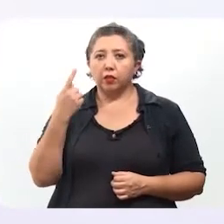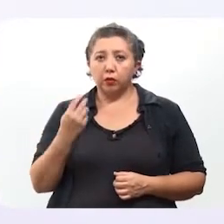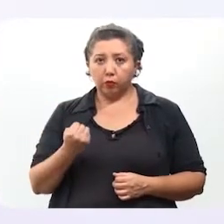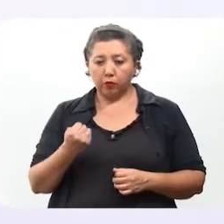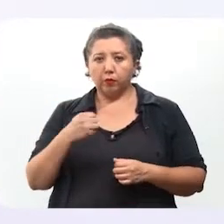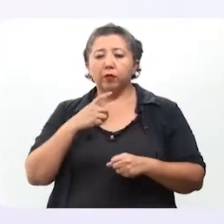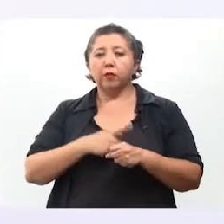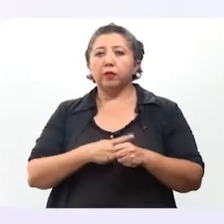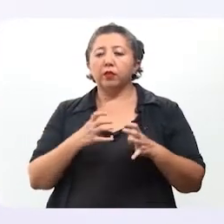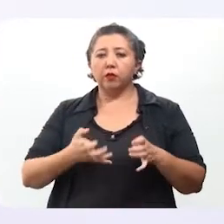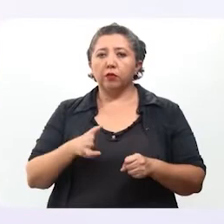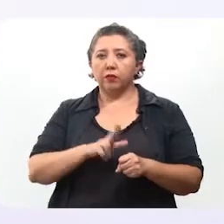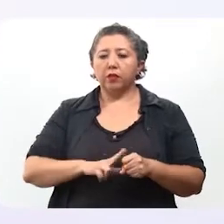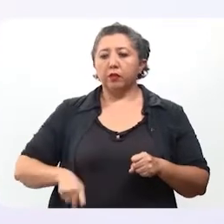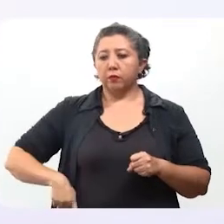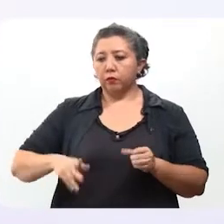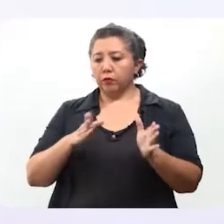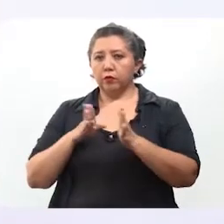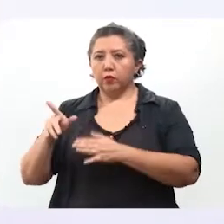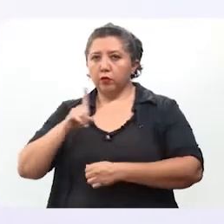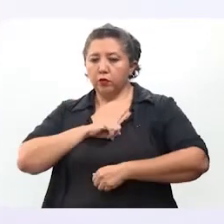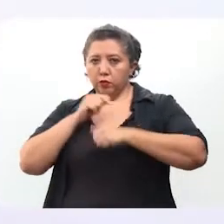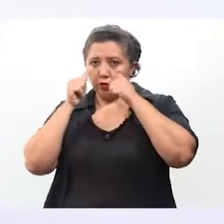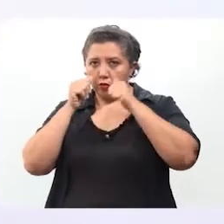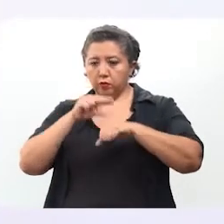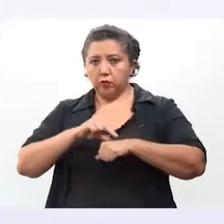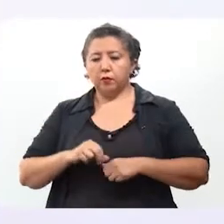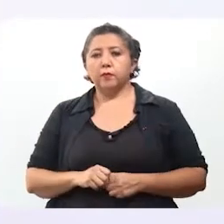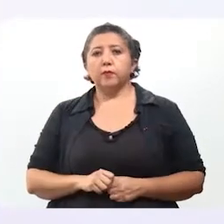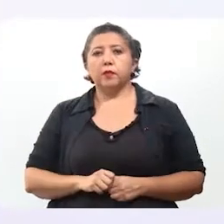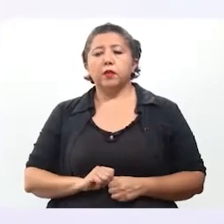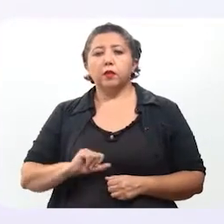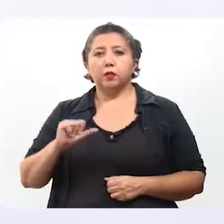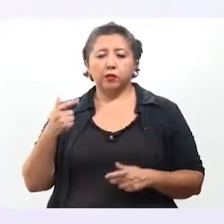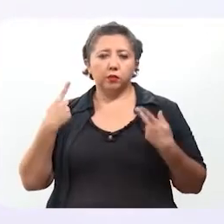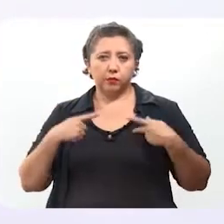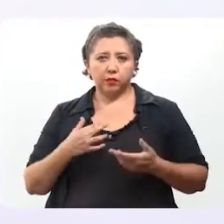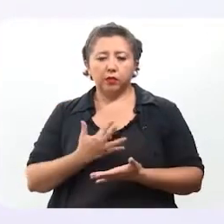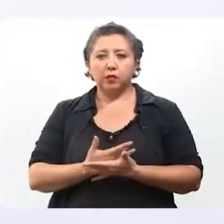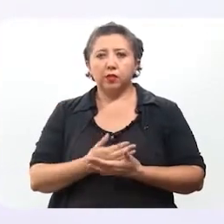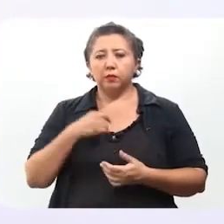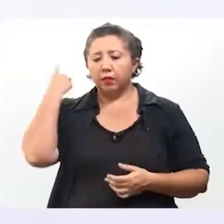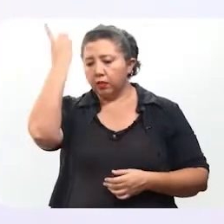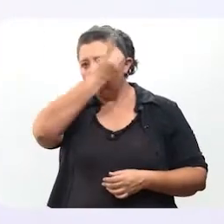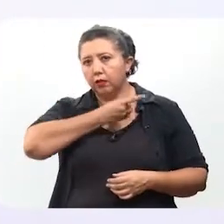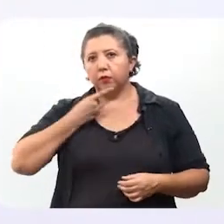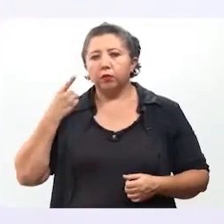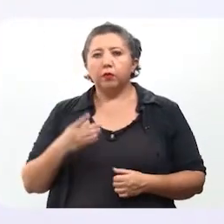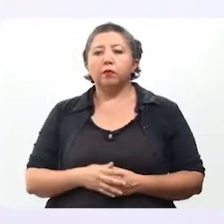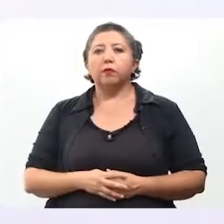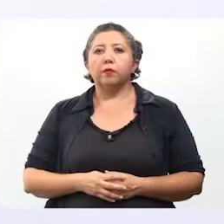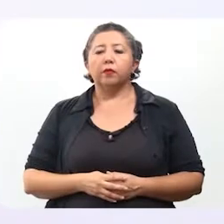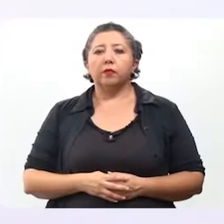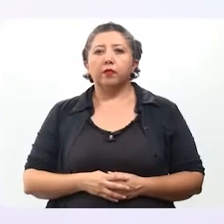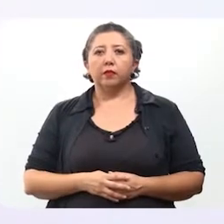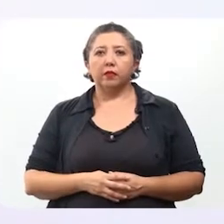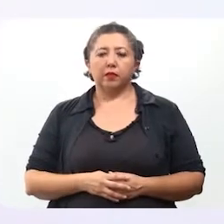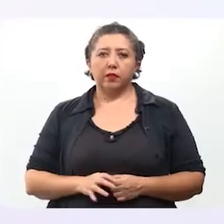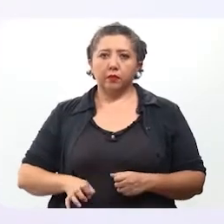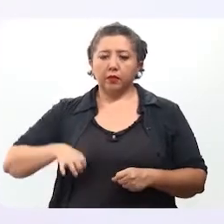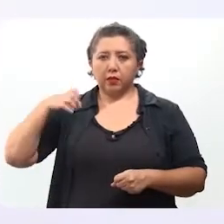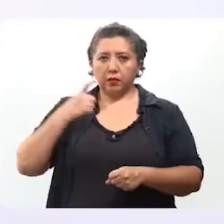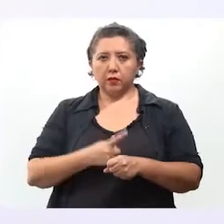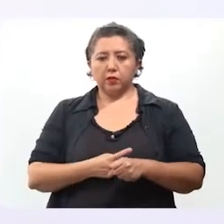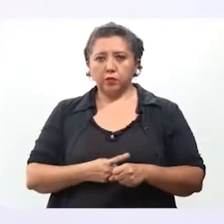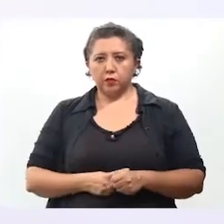79 de los casos positivos están en hospitales públicos y en aislamiento total. Hay otros pacientes a la espera de diagnóstico.